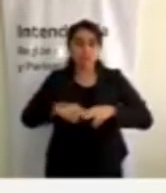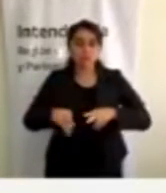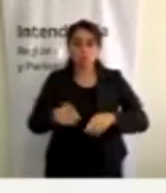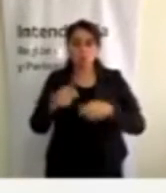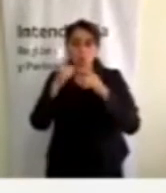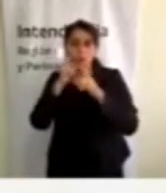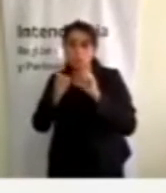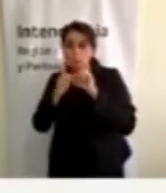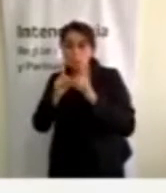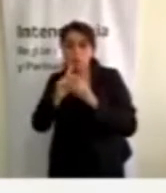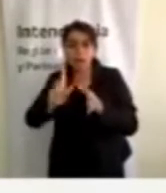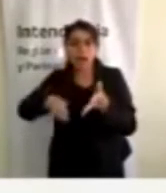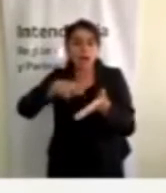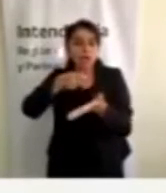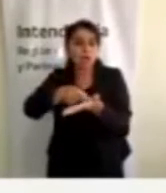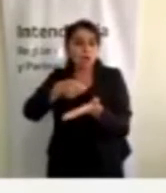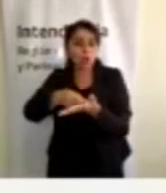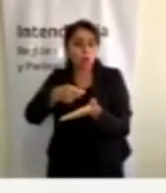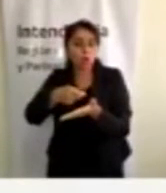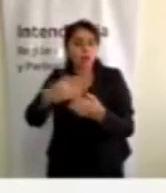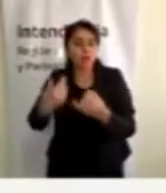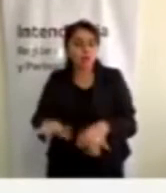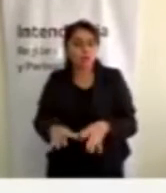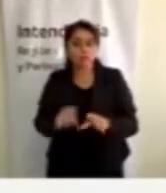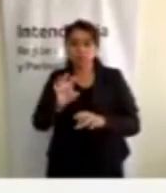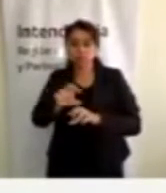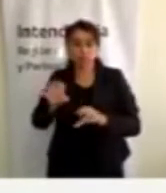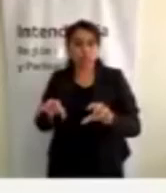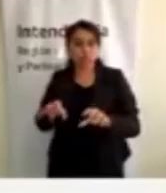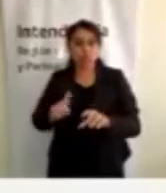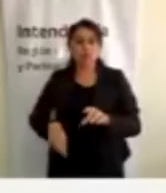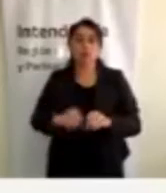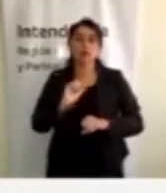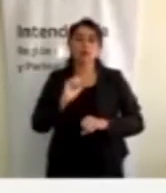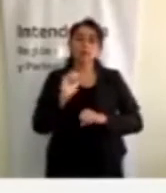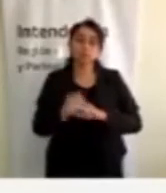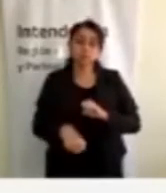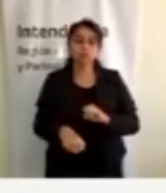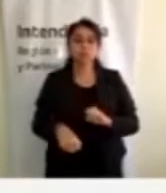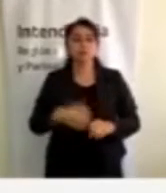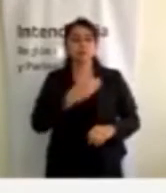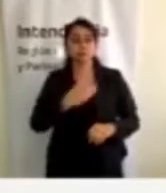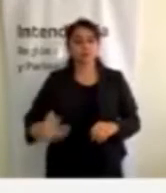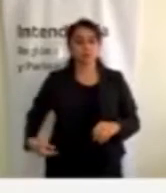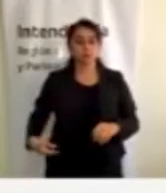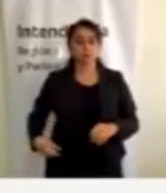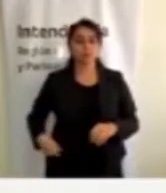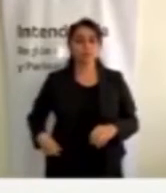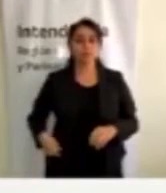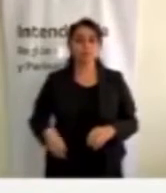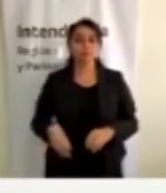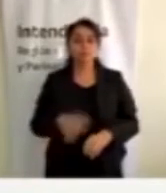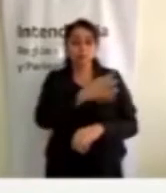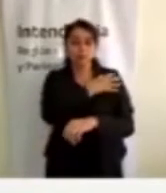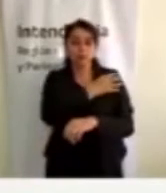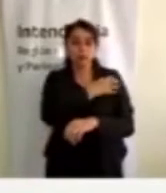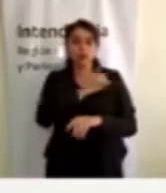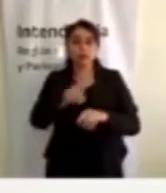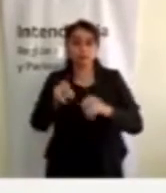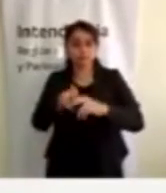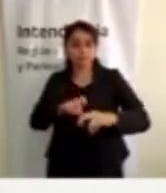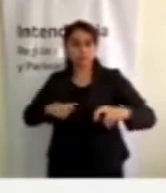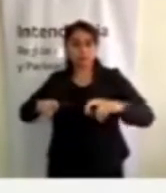del equipamiento que autorizó también el gobierno regional, esta mesa que lidera el intendente y que